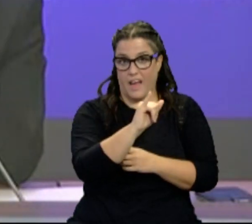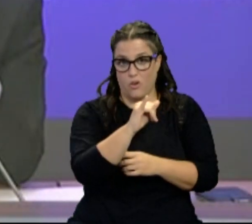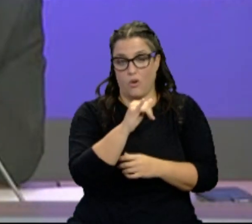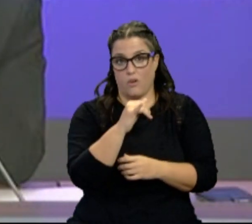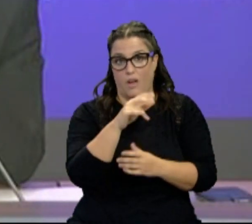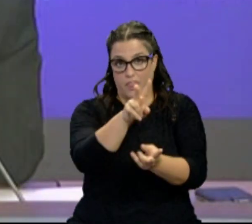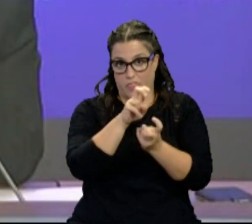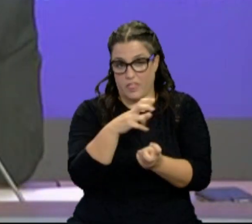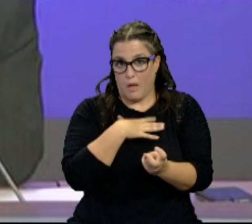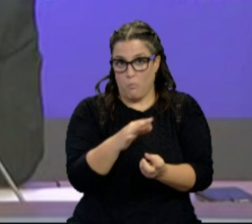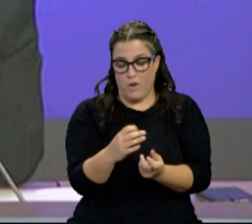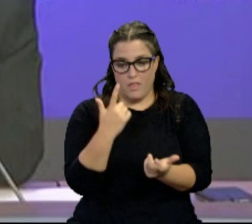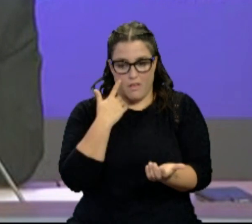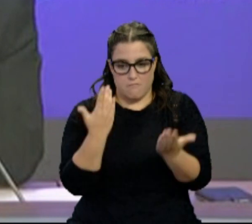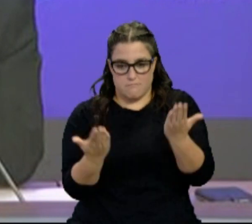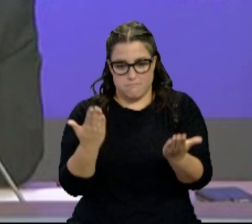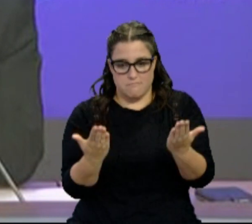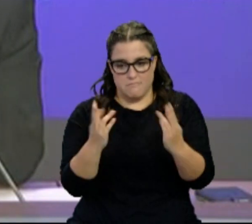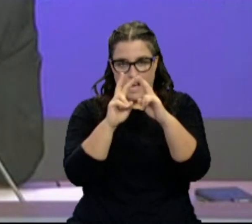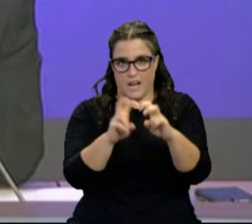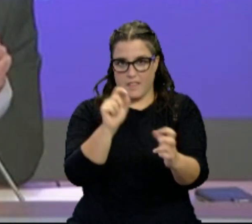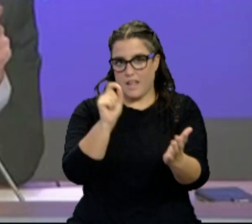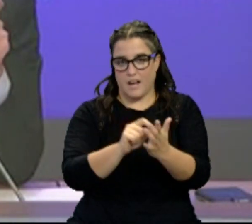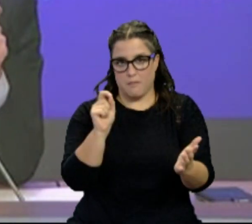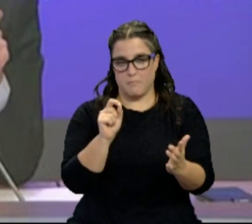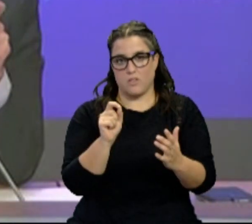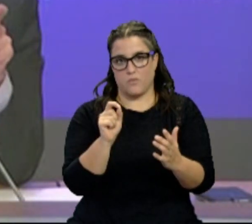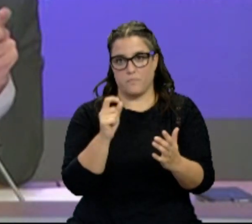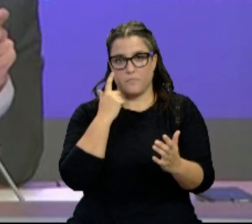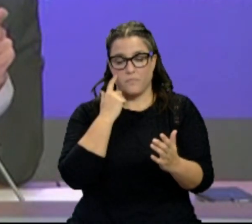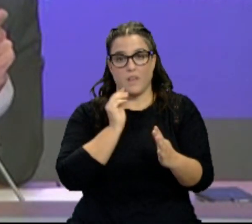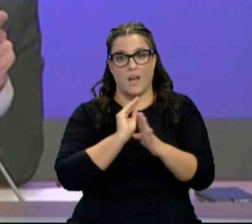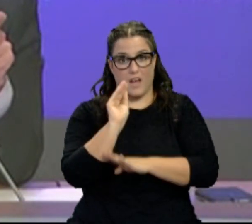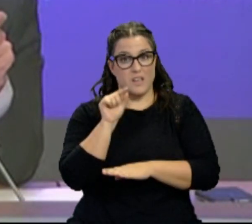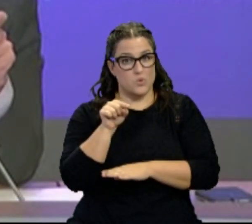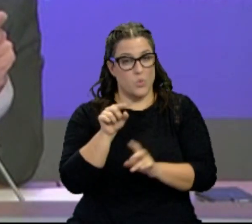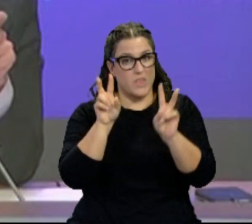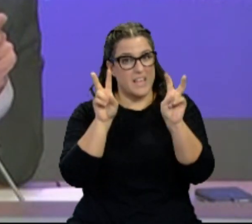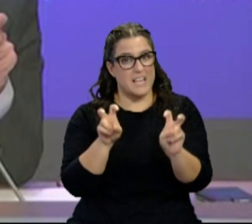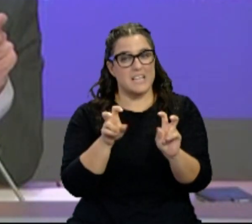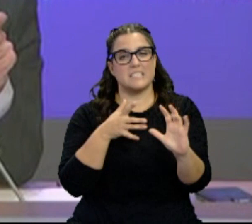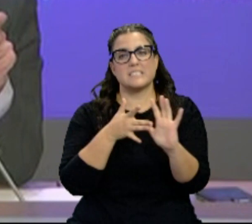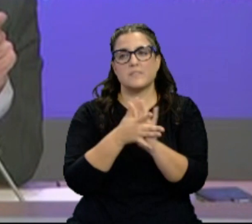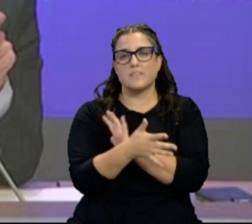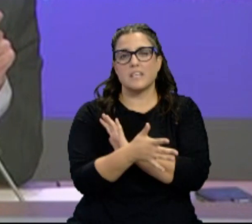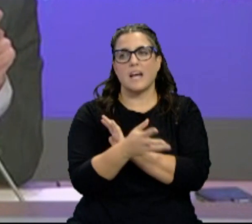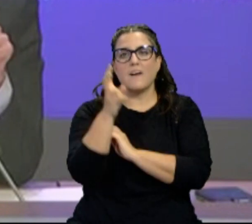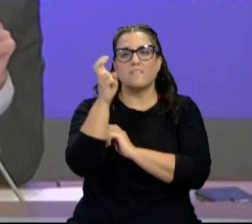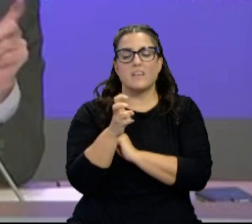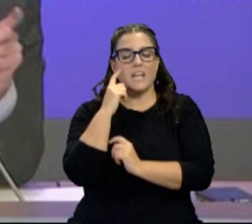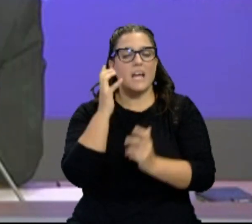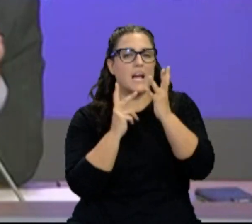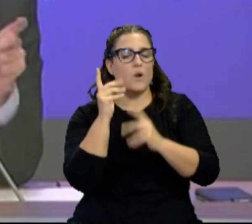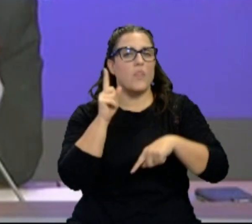que puede analizar rápidamente, ¿no? Fueran una ayuda que estuviera, digamos, calculada